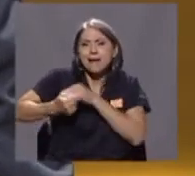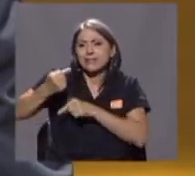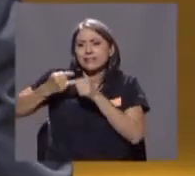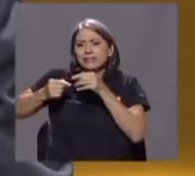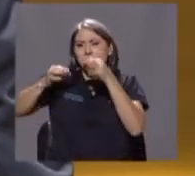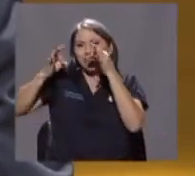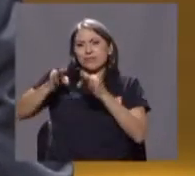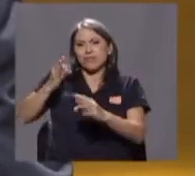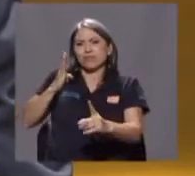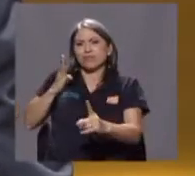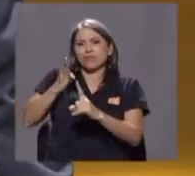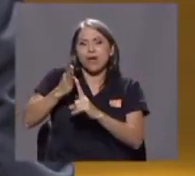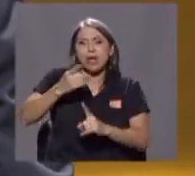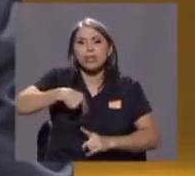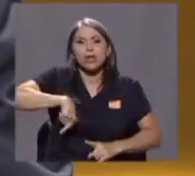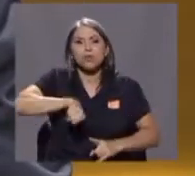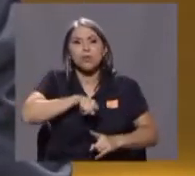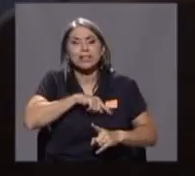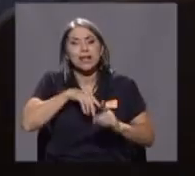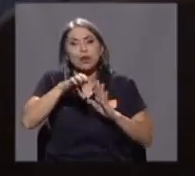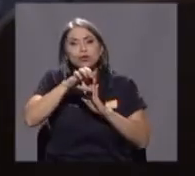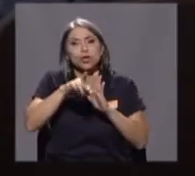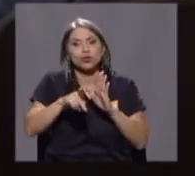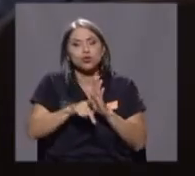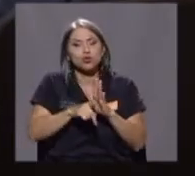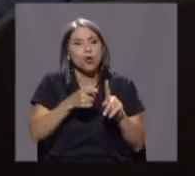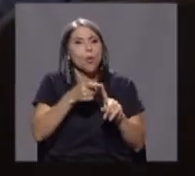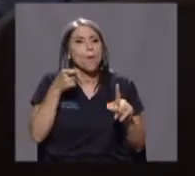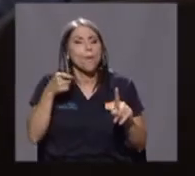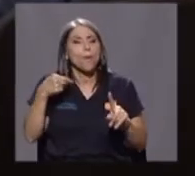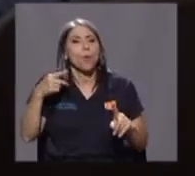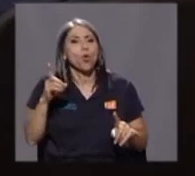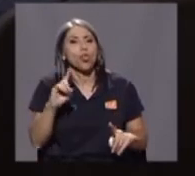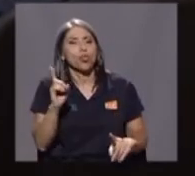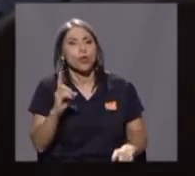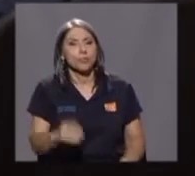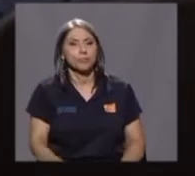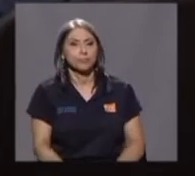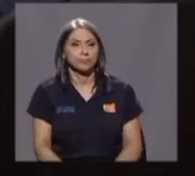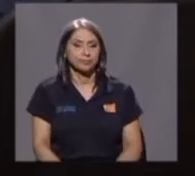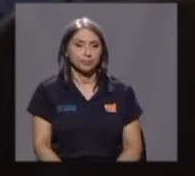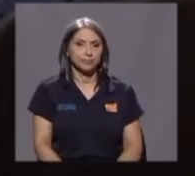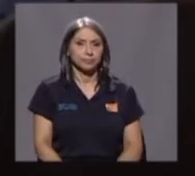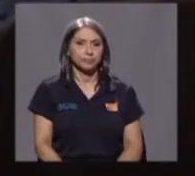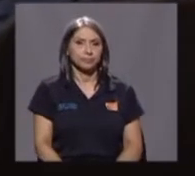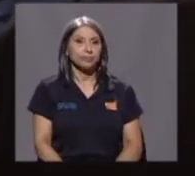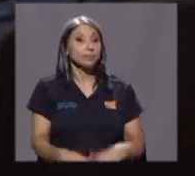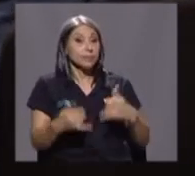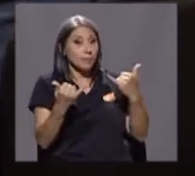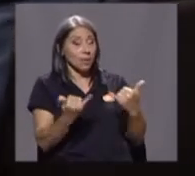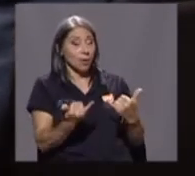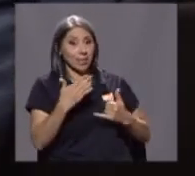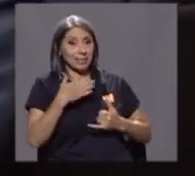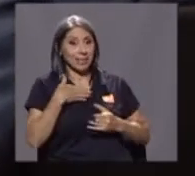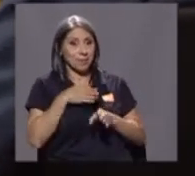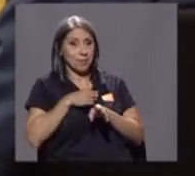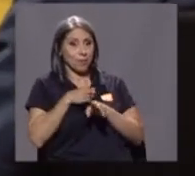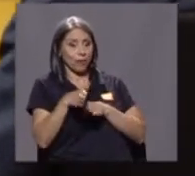origen de nuestras constituciones. La otra cosa del lado de mi profesión